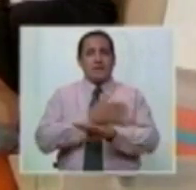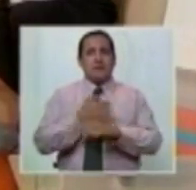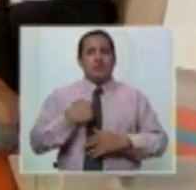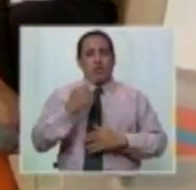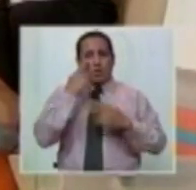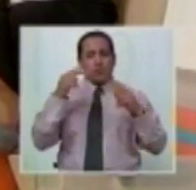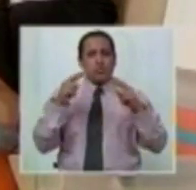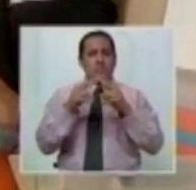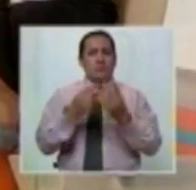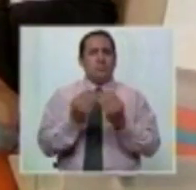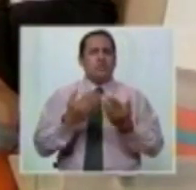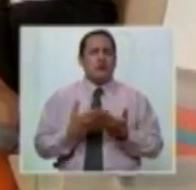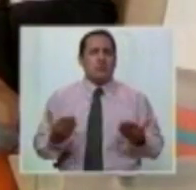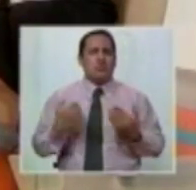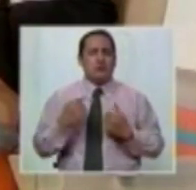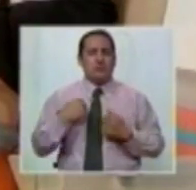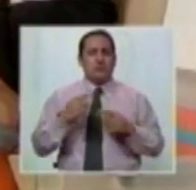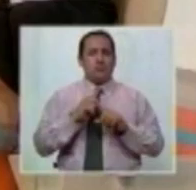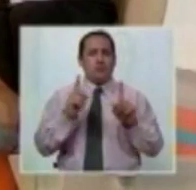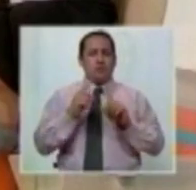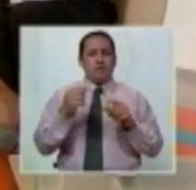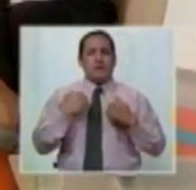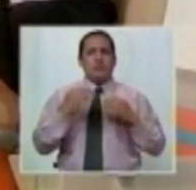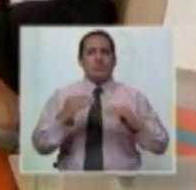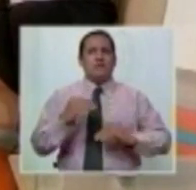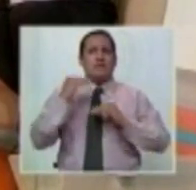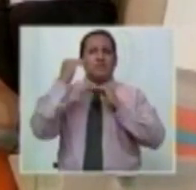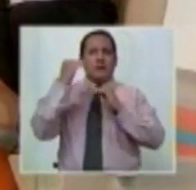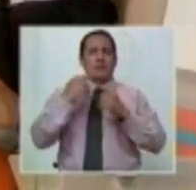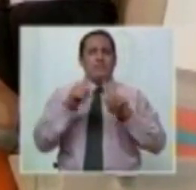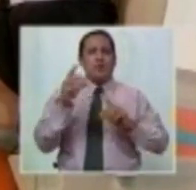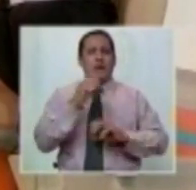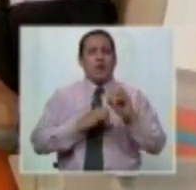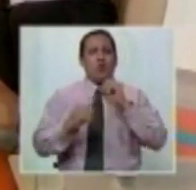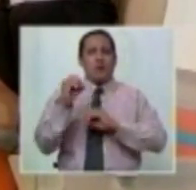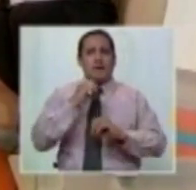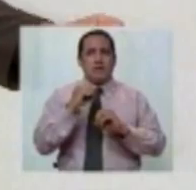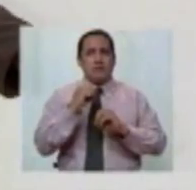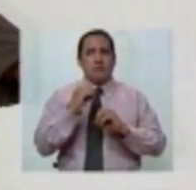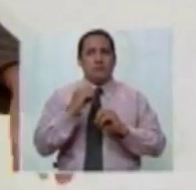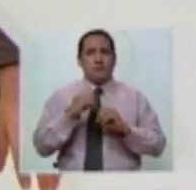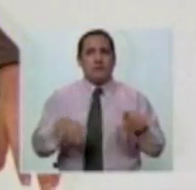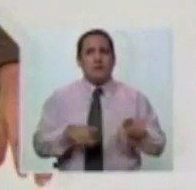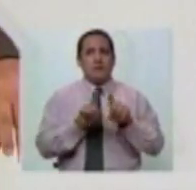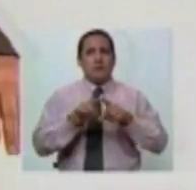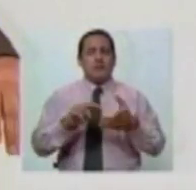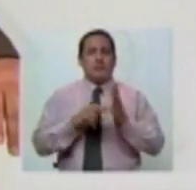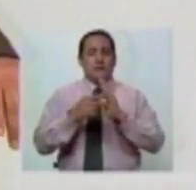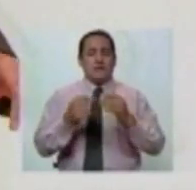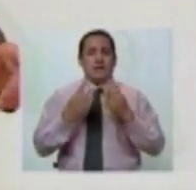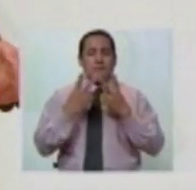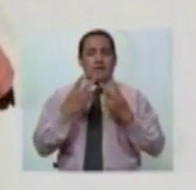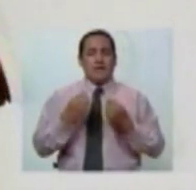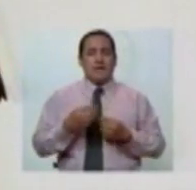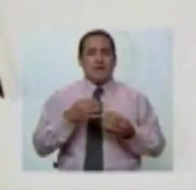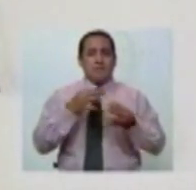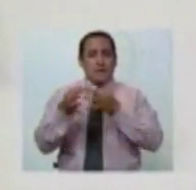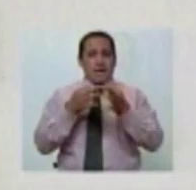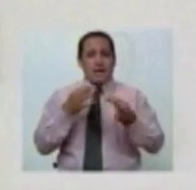no conocemos estos casos, no tenemos nosotros esa competencia, sino es la organización. Lo que pasa es que en